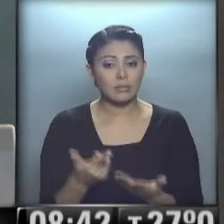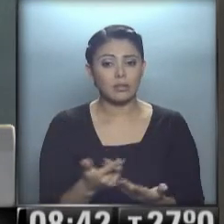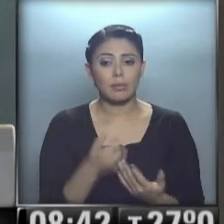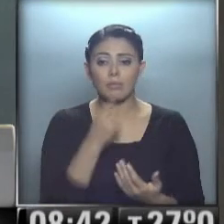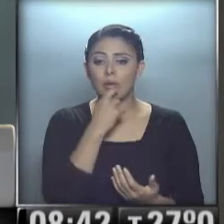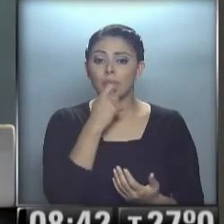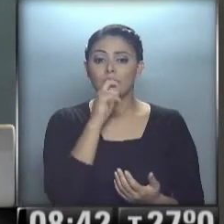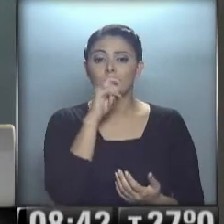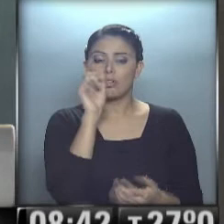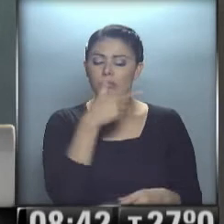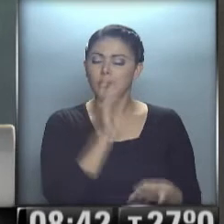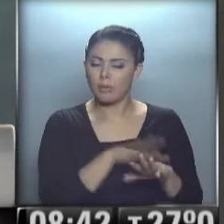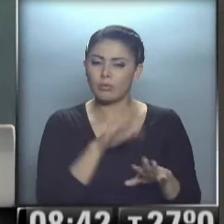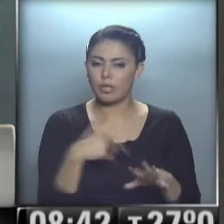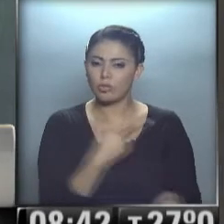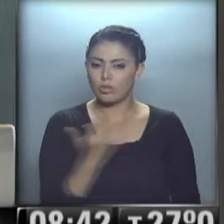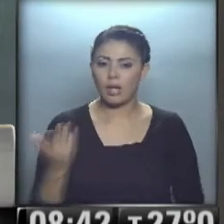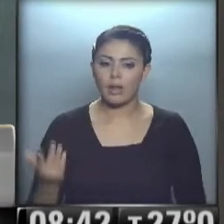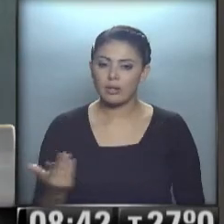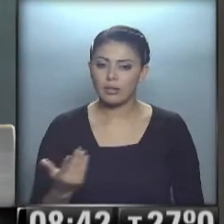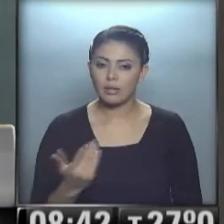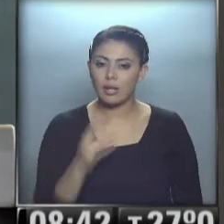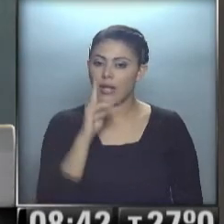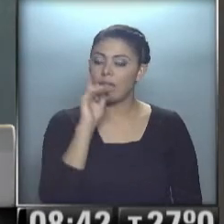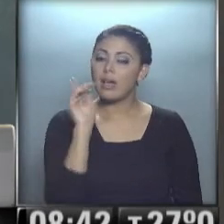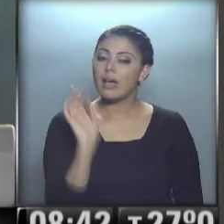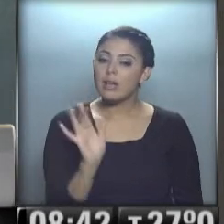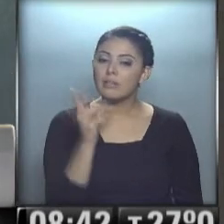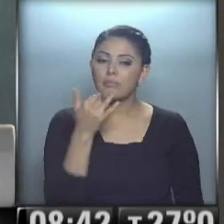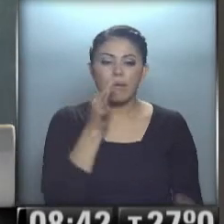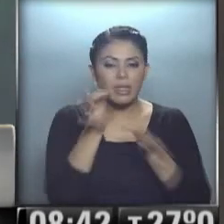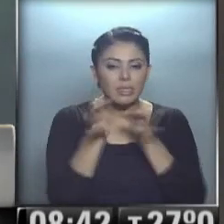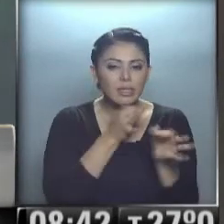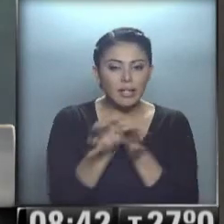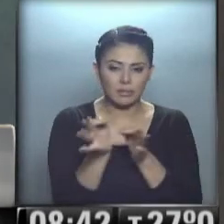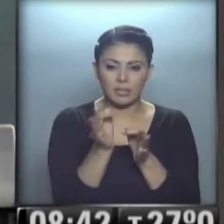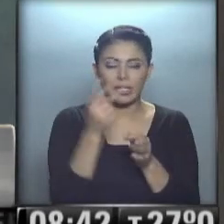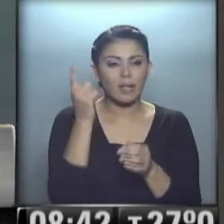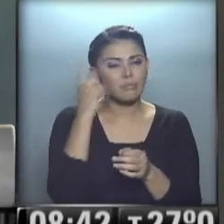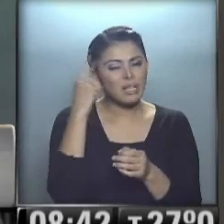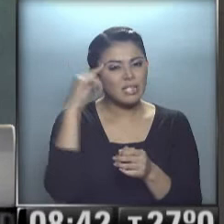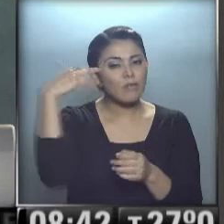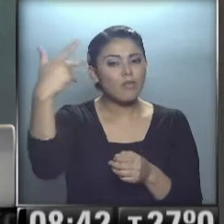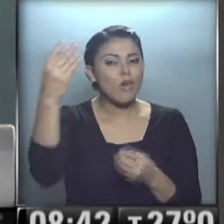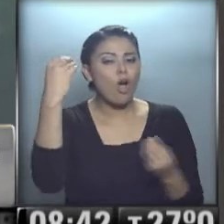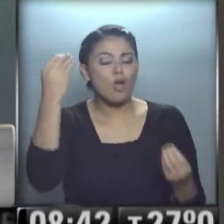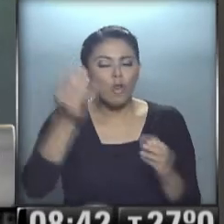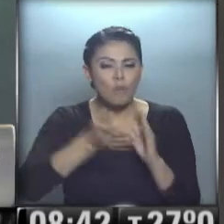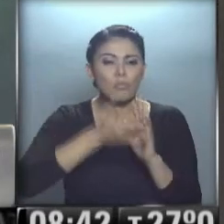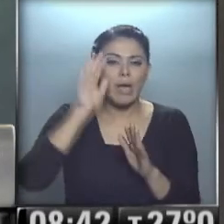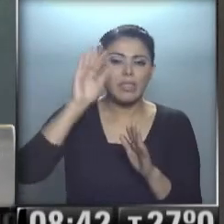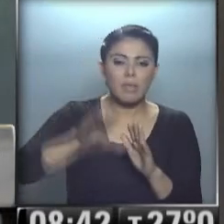un sentido de la responsabilidad social. Esa pretendida estrategia de especulación, de manipulación,